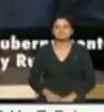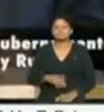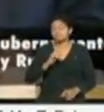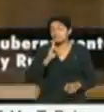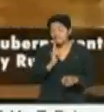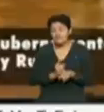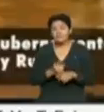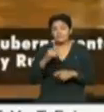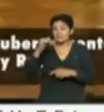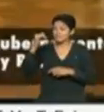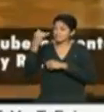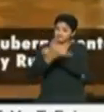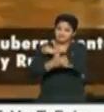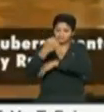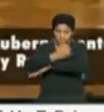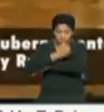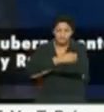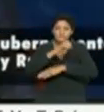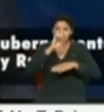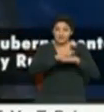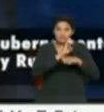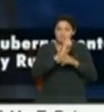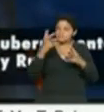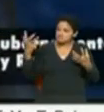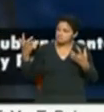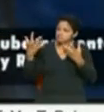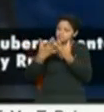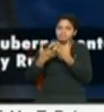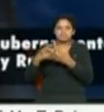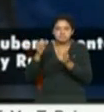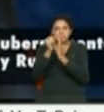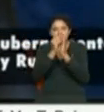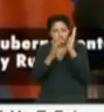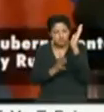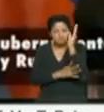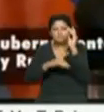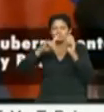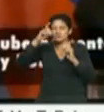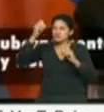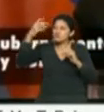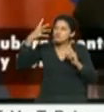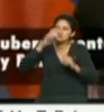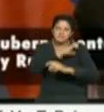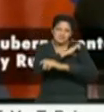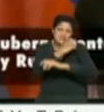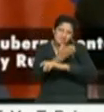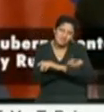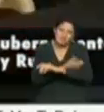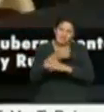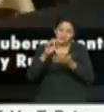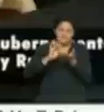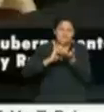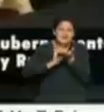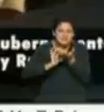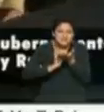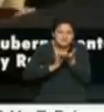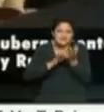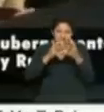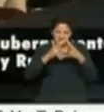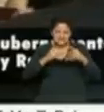naciones han avanzado significativamente en proyectos en el área energética, industrial, farmacéutica,